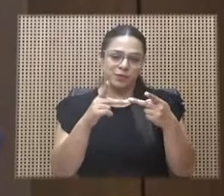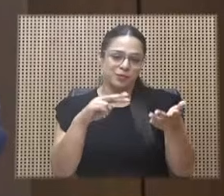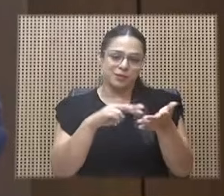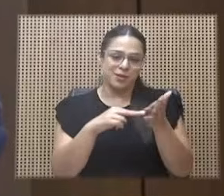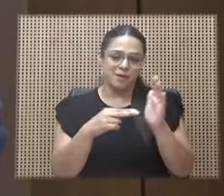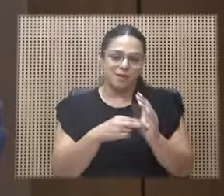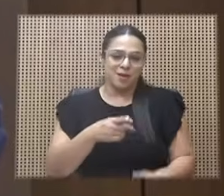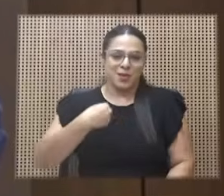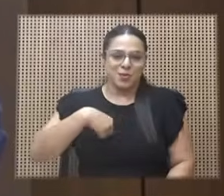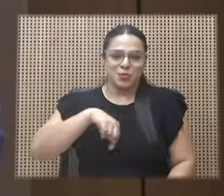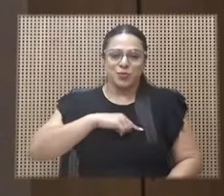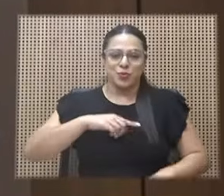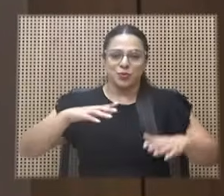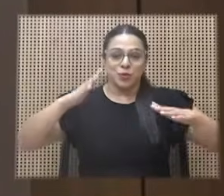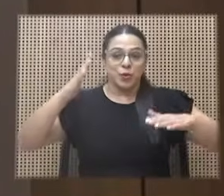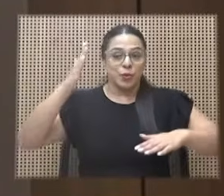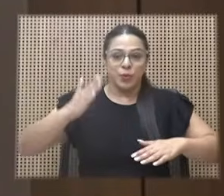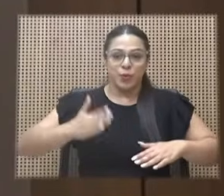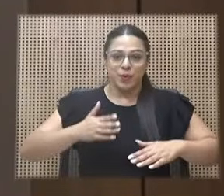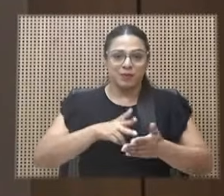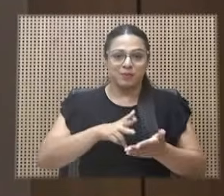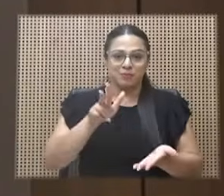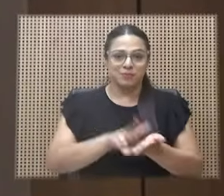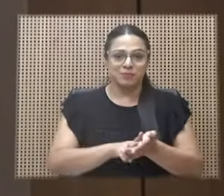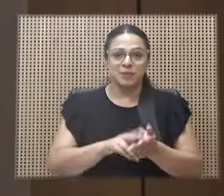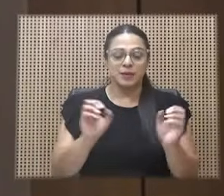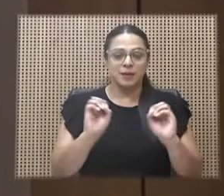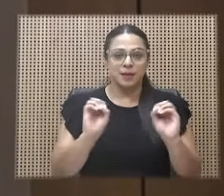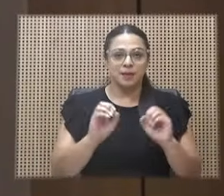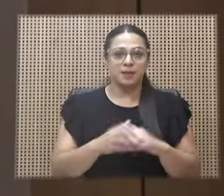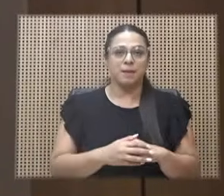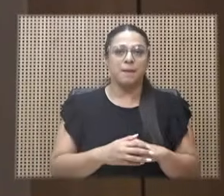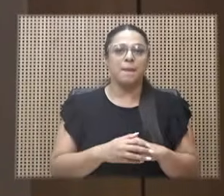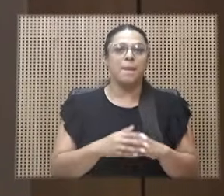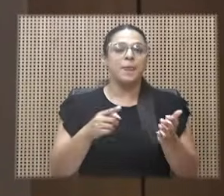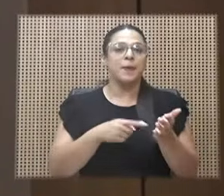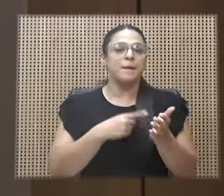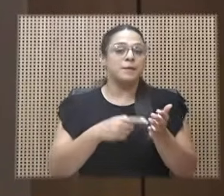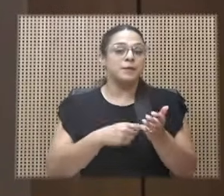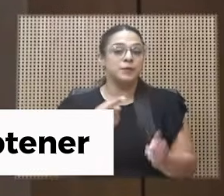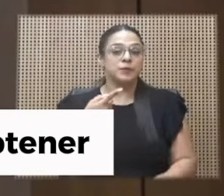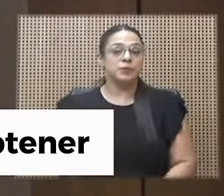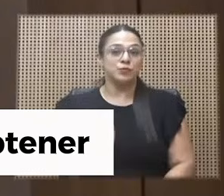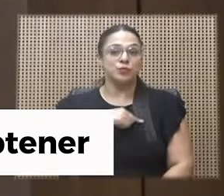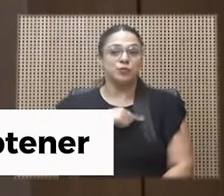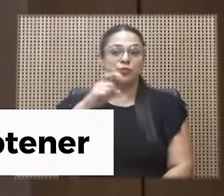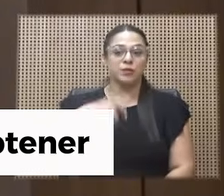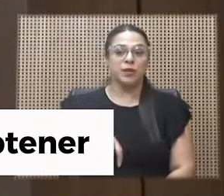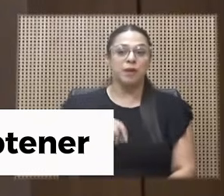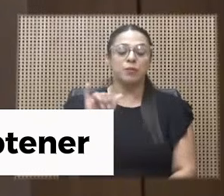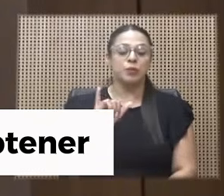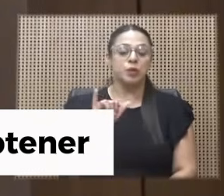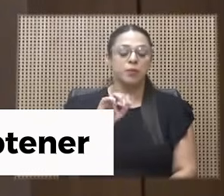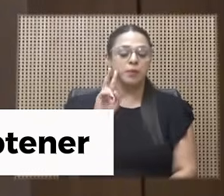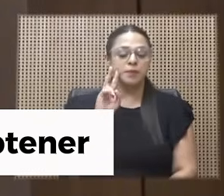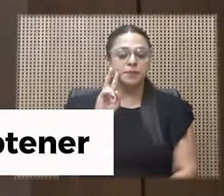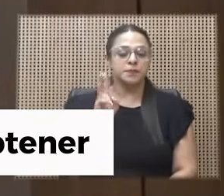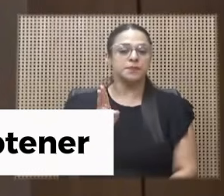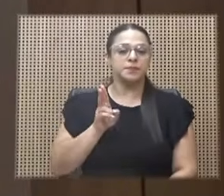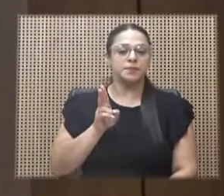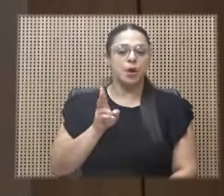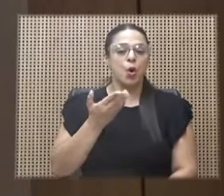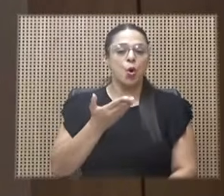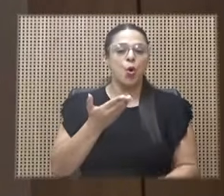Y muchas veces hay que dejar pasar algunos aspectos que no sean tan graves para